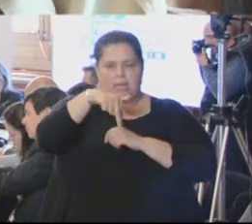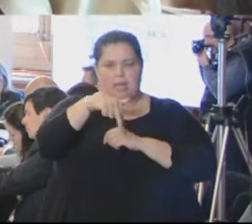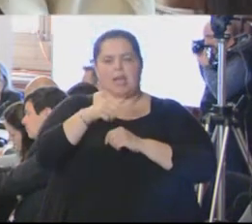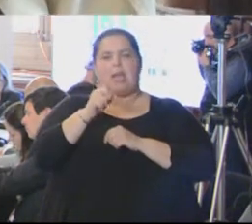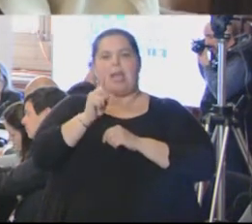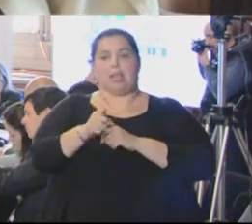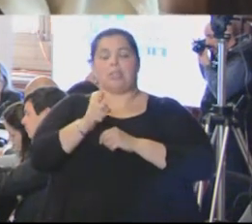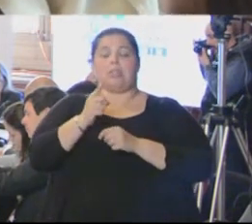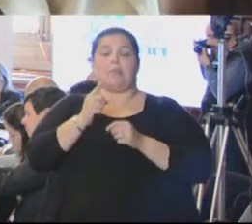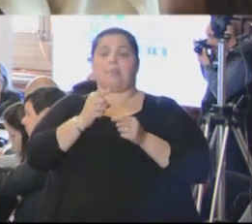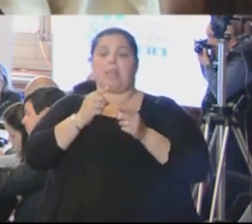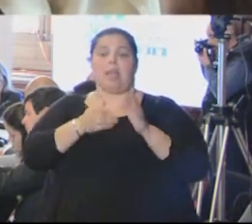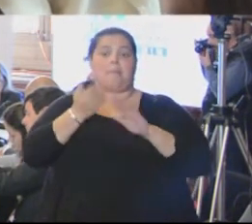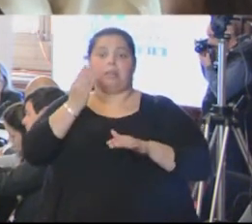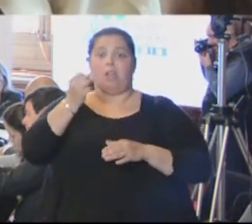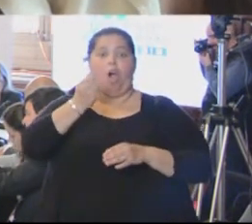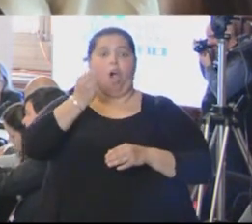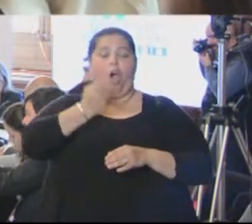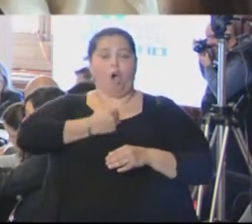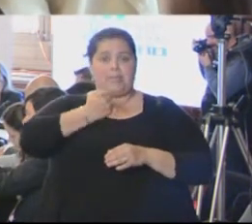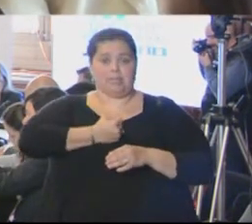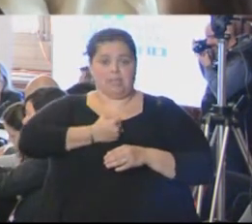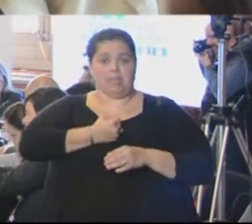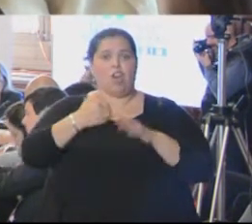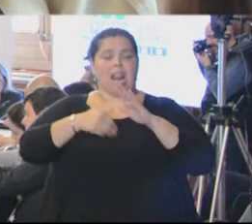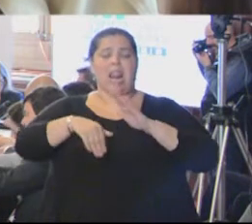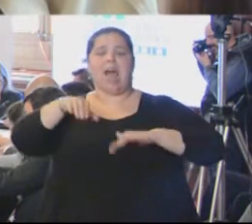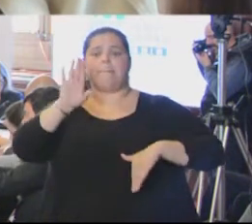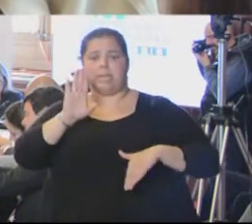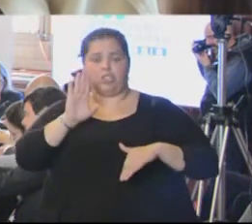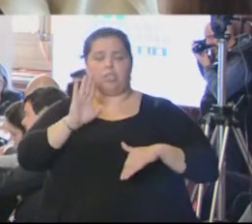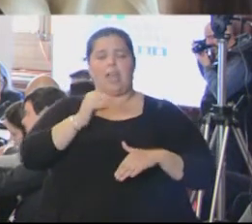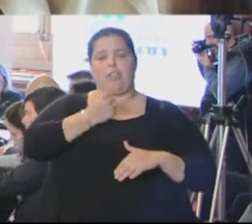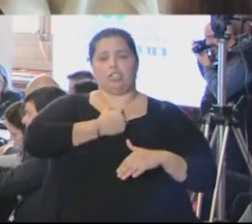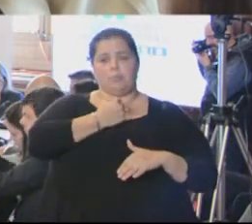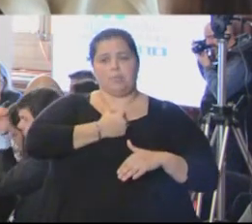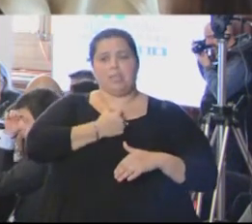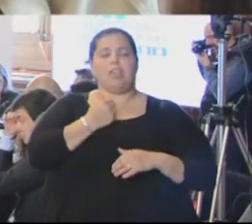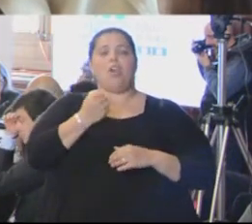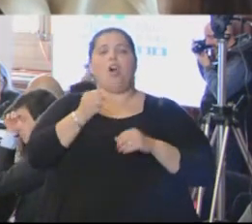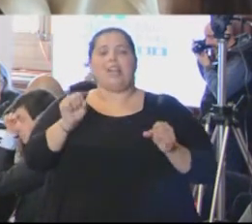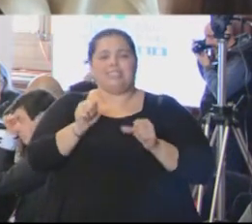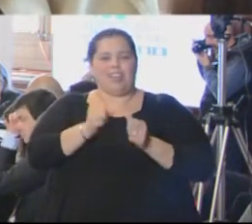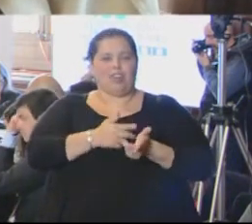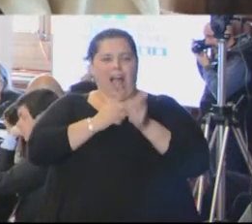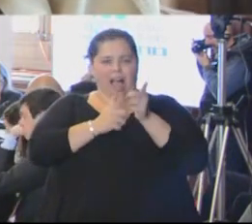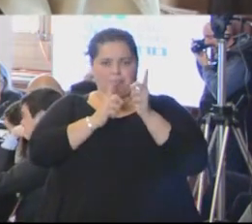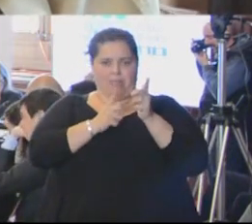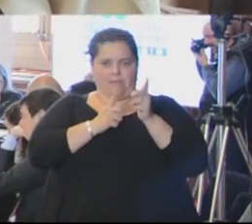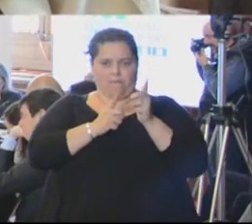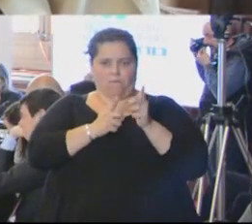homicidios. La mayoría de los homicidios han sido perpetrados con armas de fuego, suele cometerse